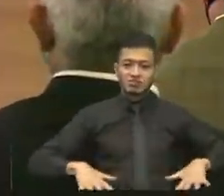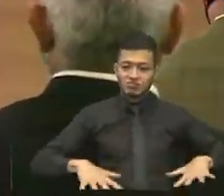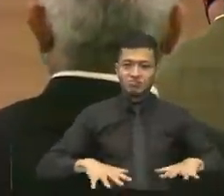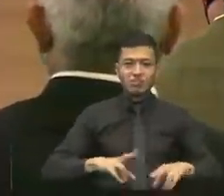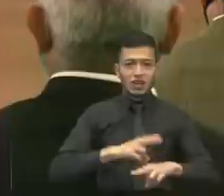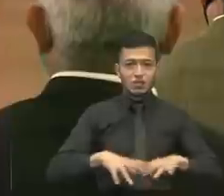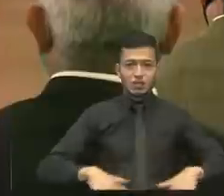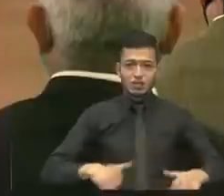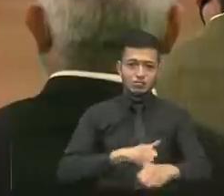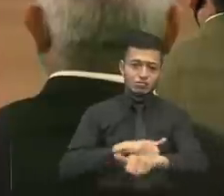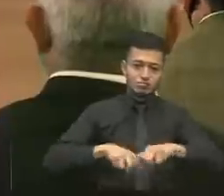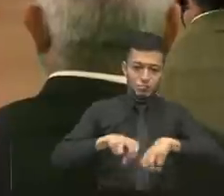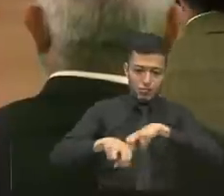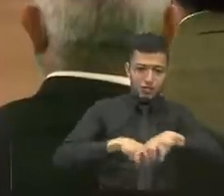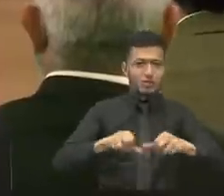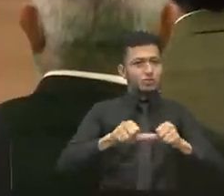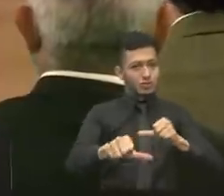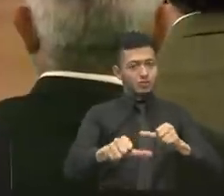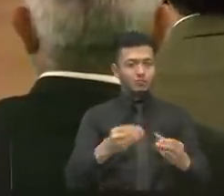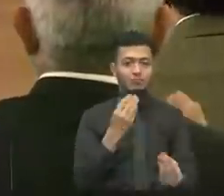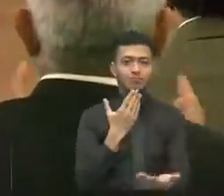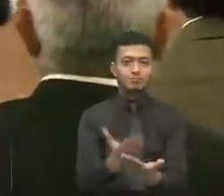sostenible. Muchas gracias.